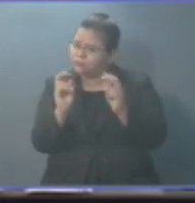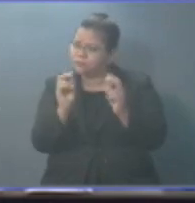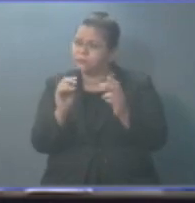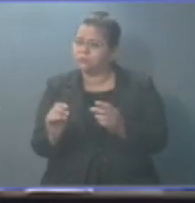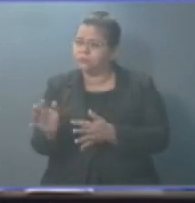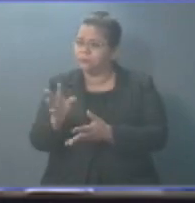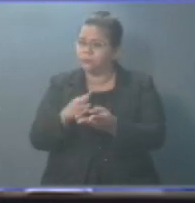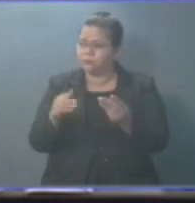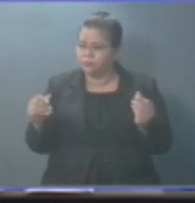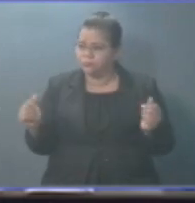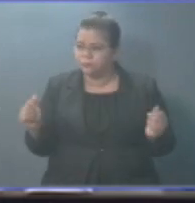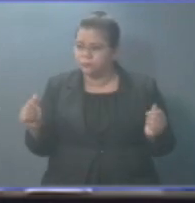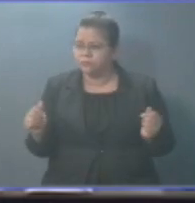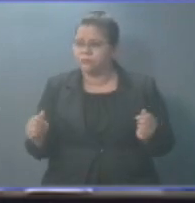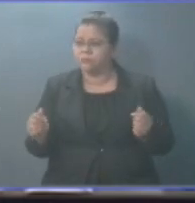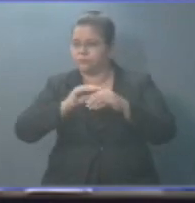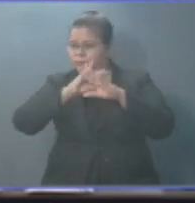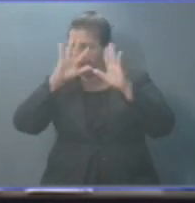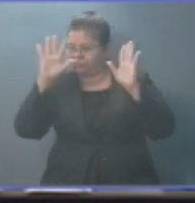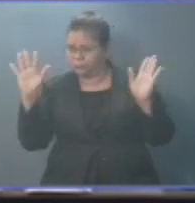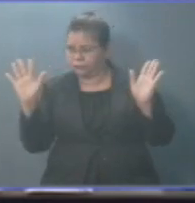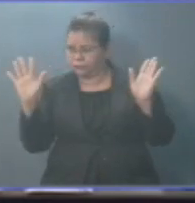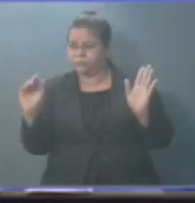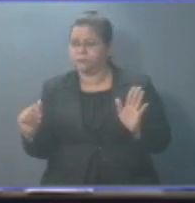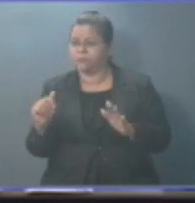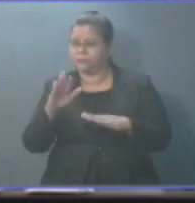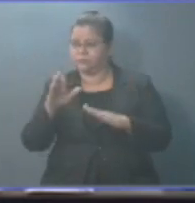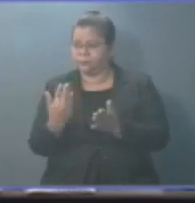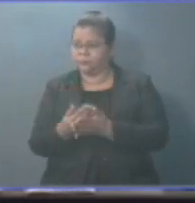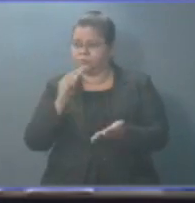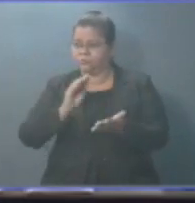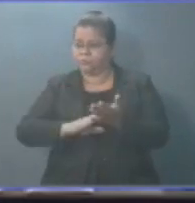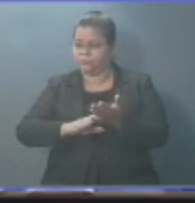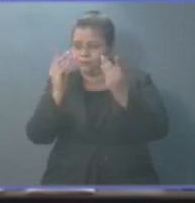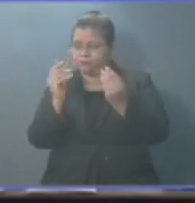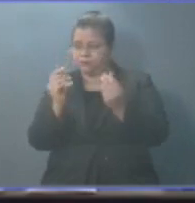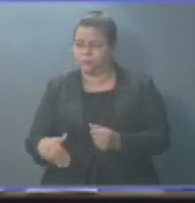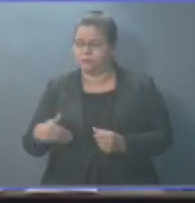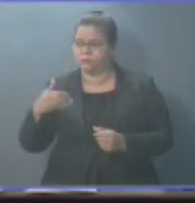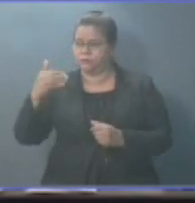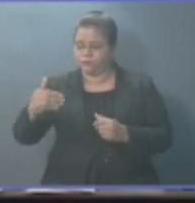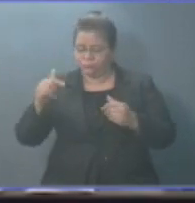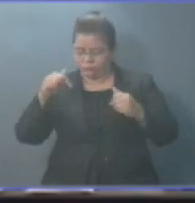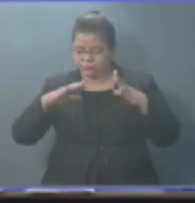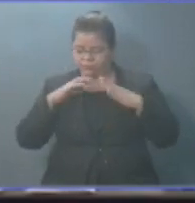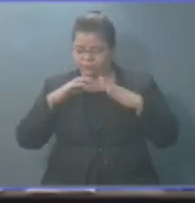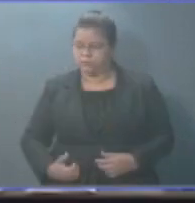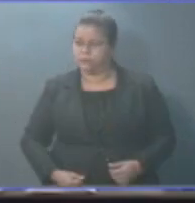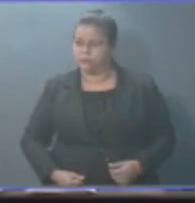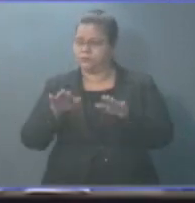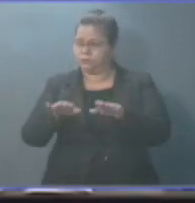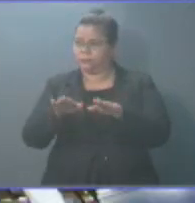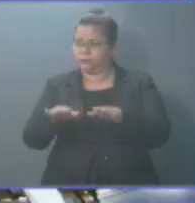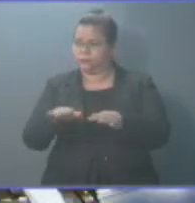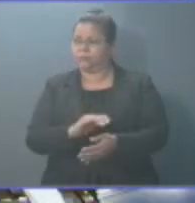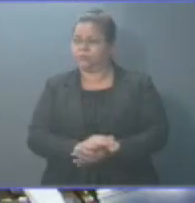corrupción que claramente está con este presupuesto, con el actual gobierno del presidente Bukele. Gracias.